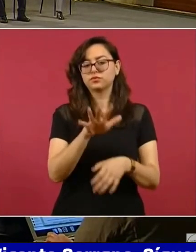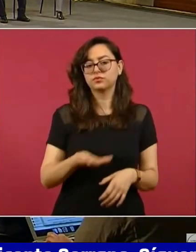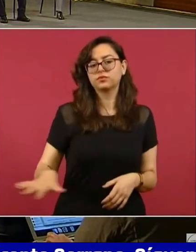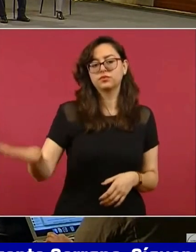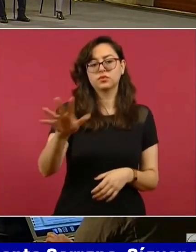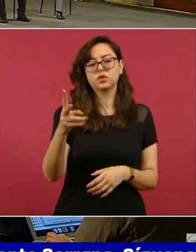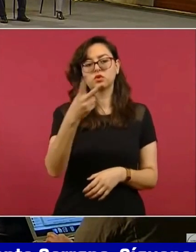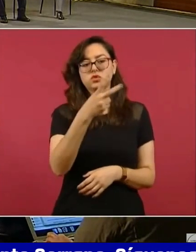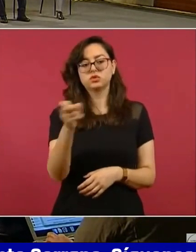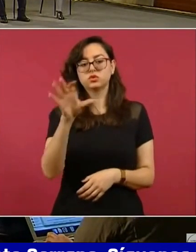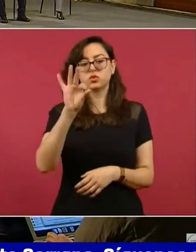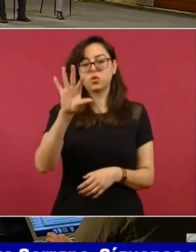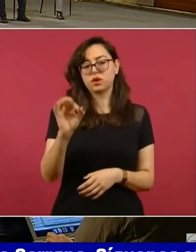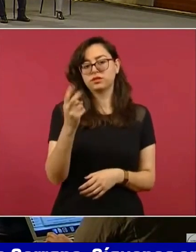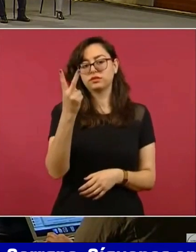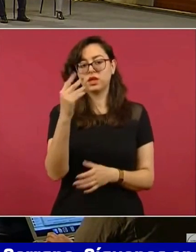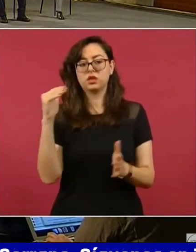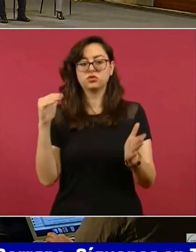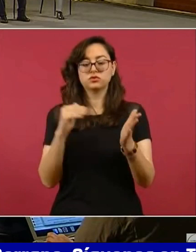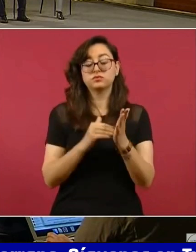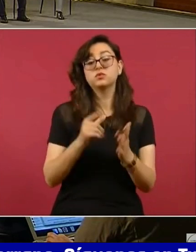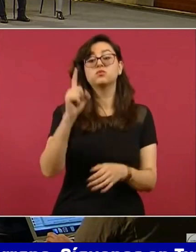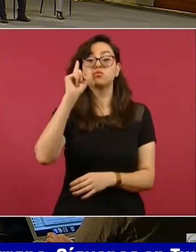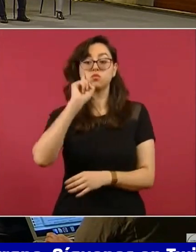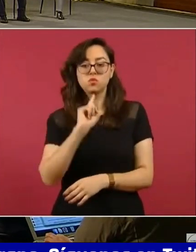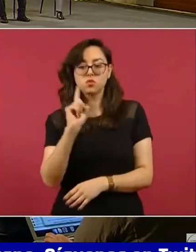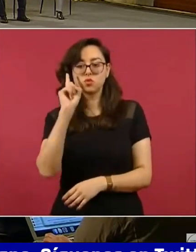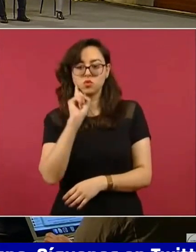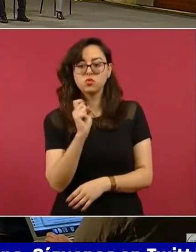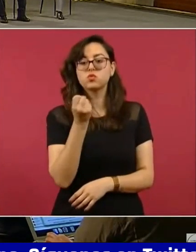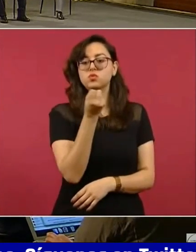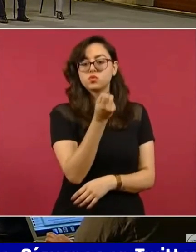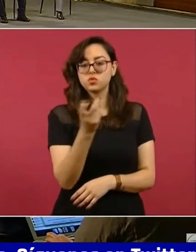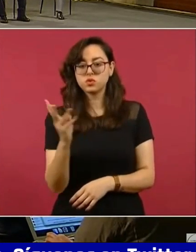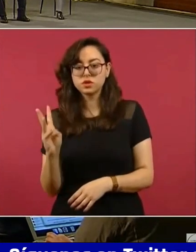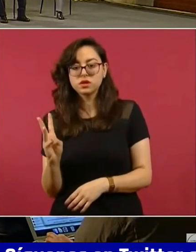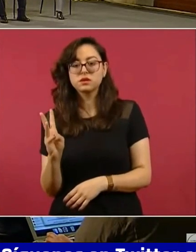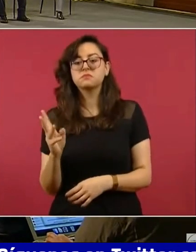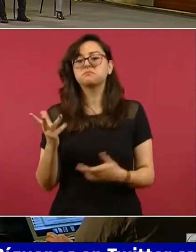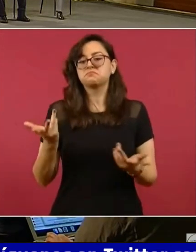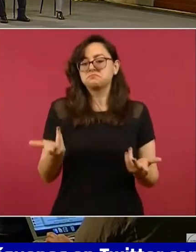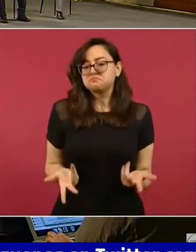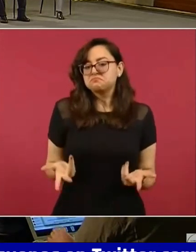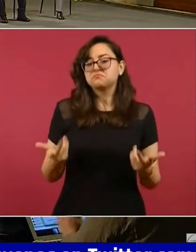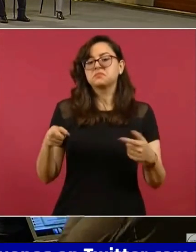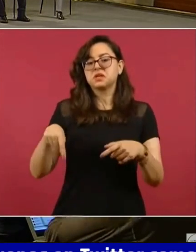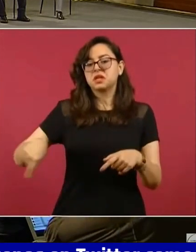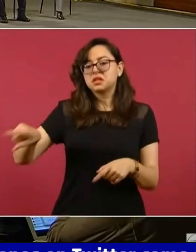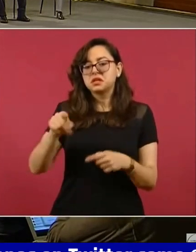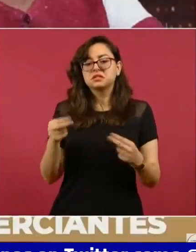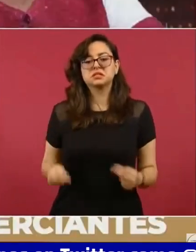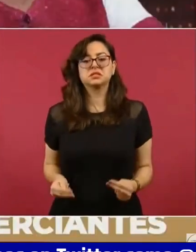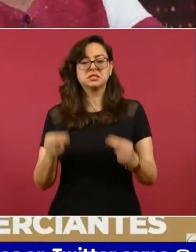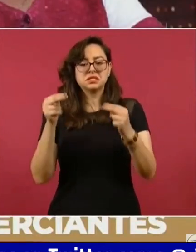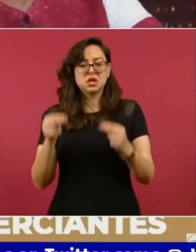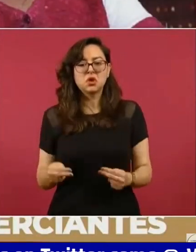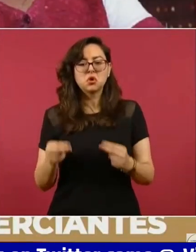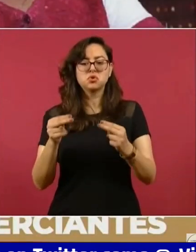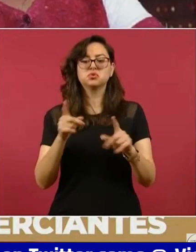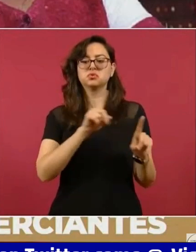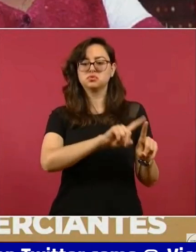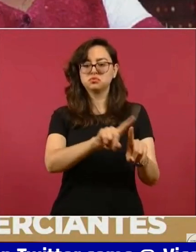mil, principalmente mujeres, que son pequeños comerciantes que tienen comercios